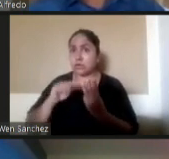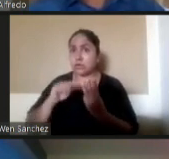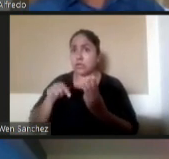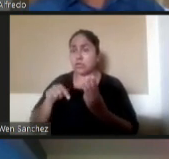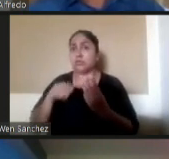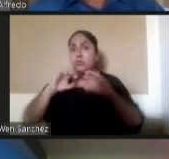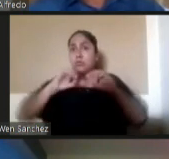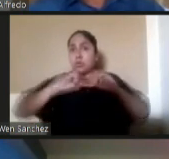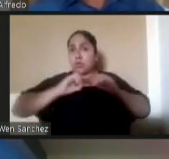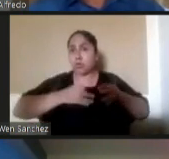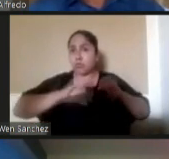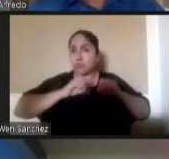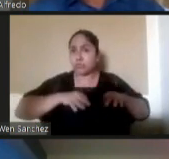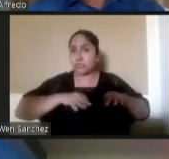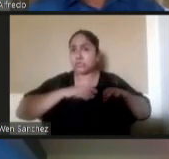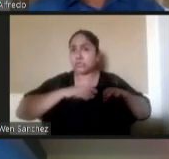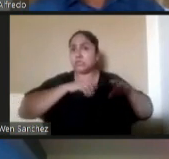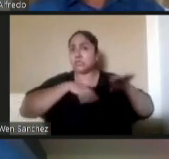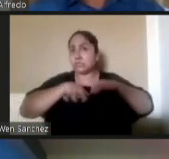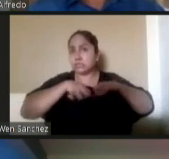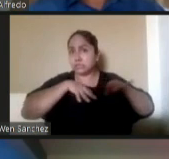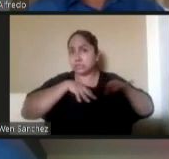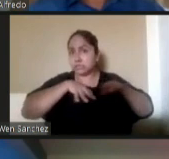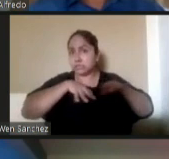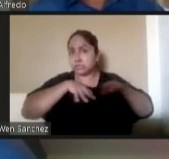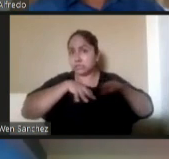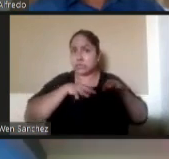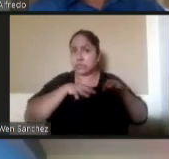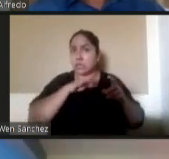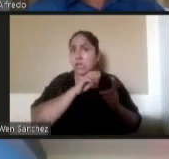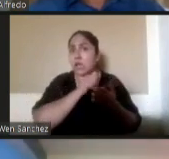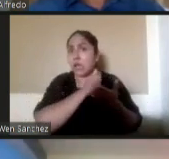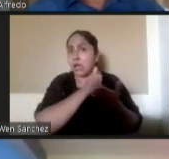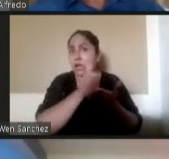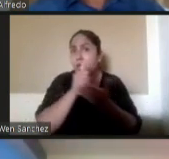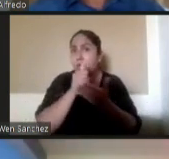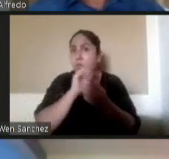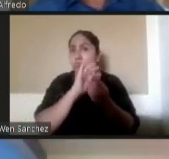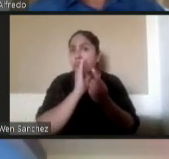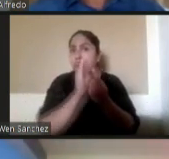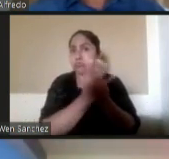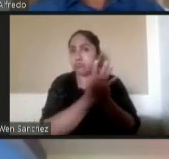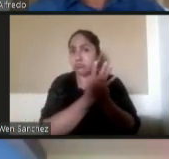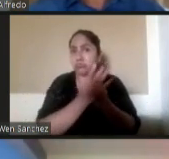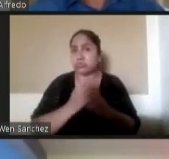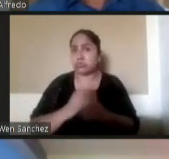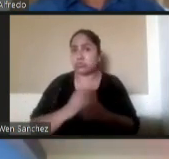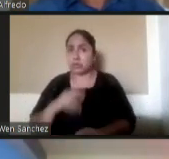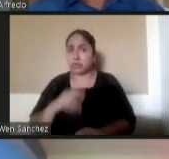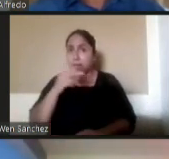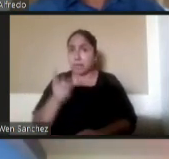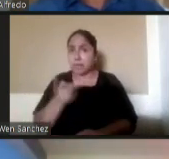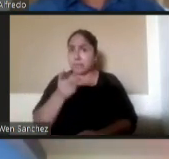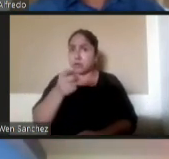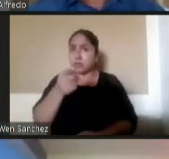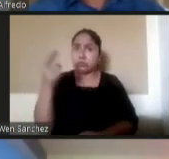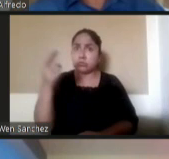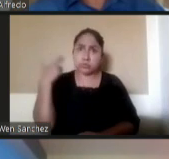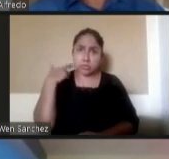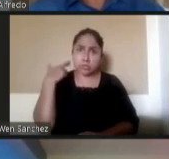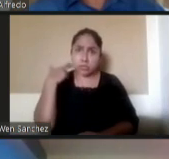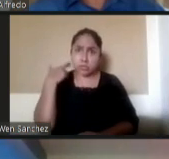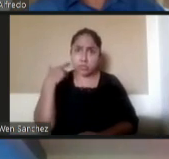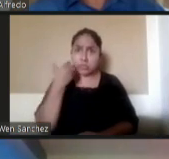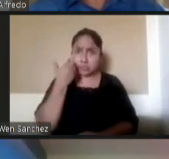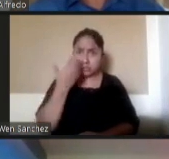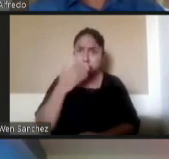cuanto. Gracias, señor secretario. Señores regidores, se pone a su consideración este punto de acuerdo. Si alguien desea hacer uso de la palabra, a favor de